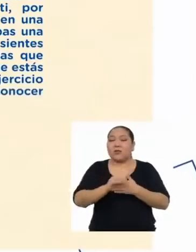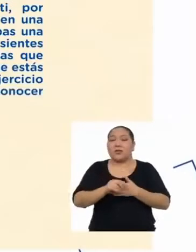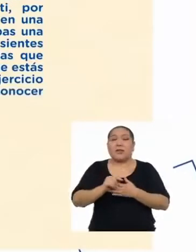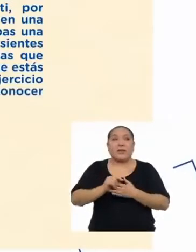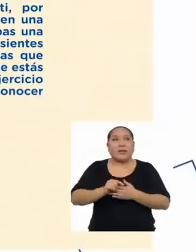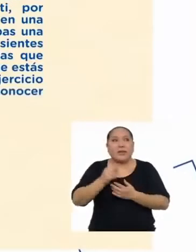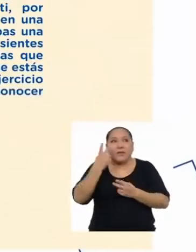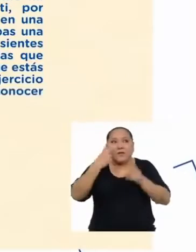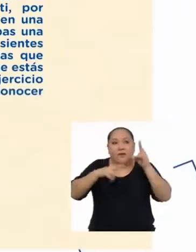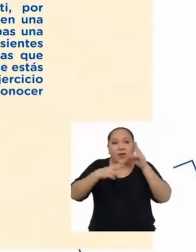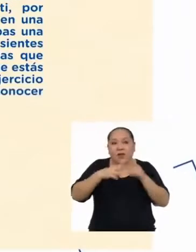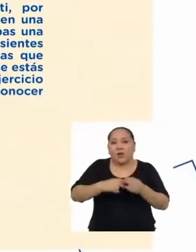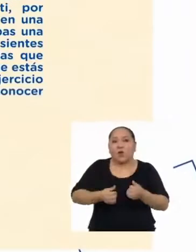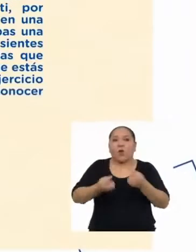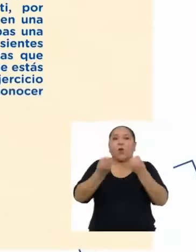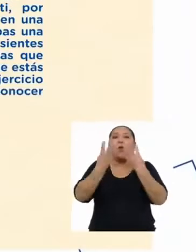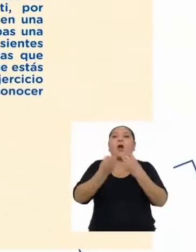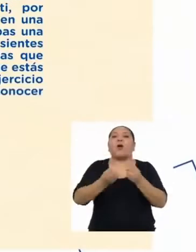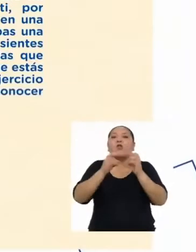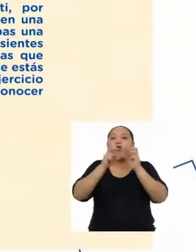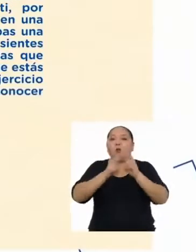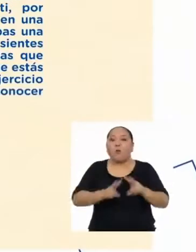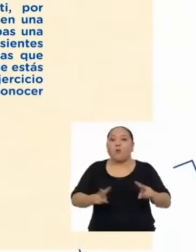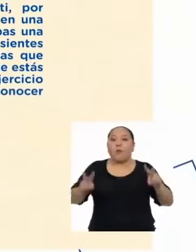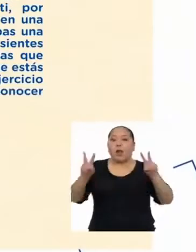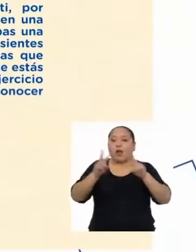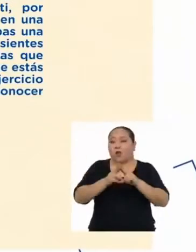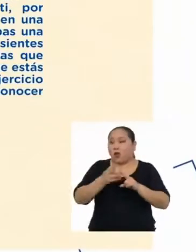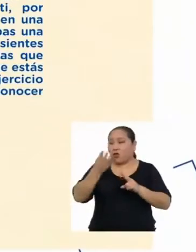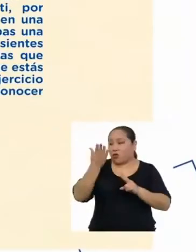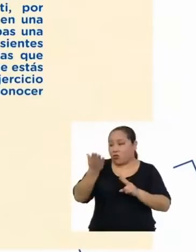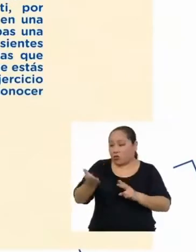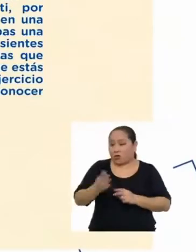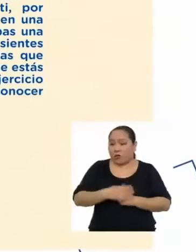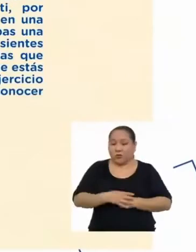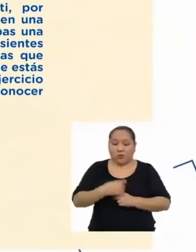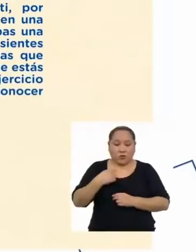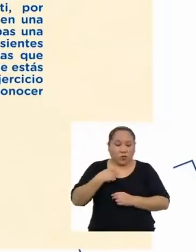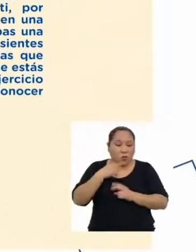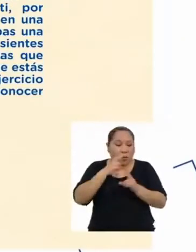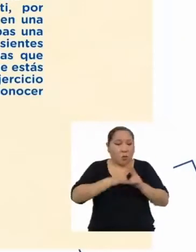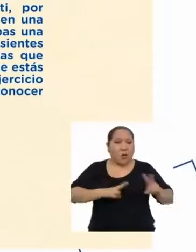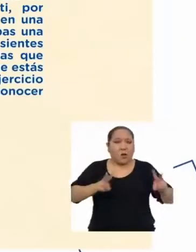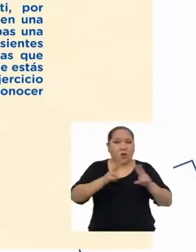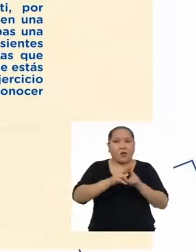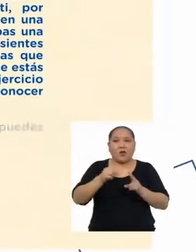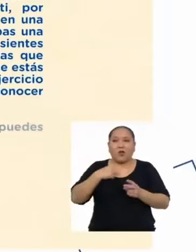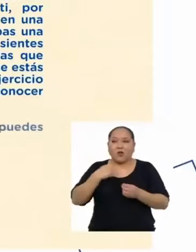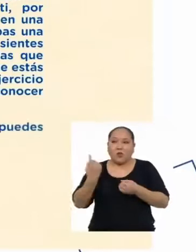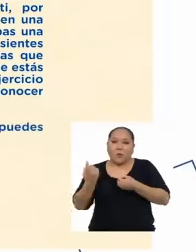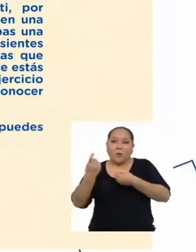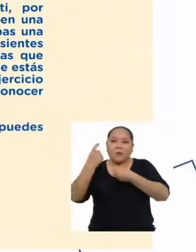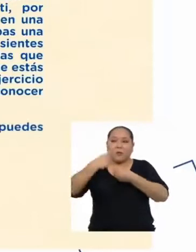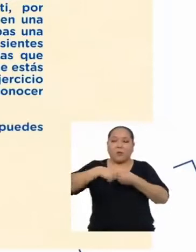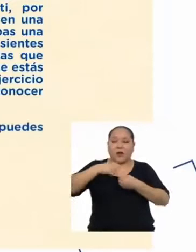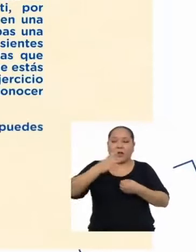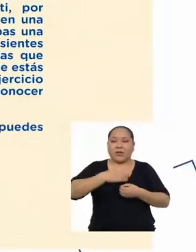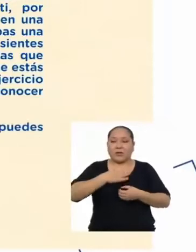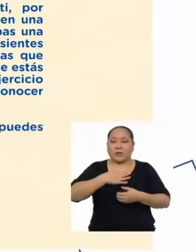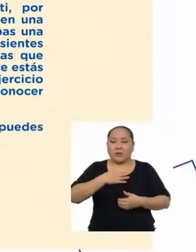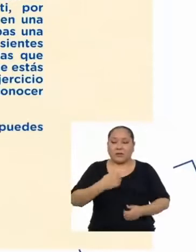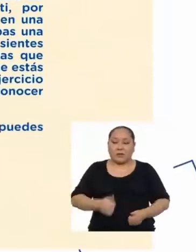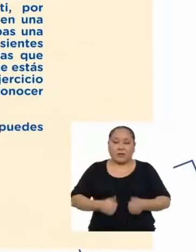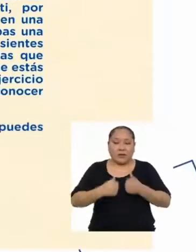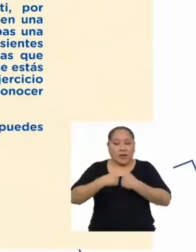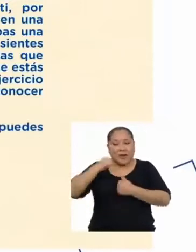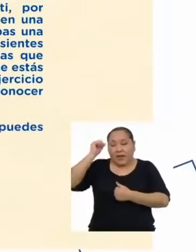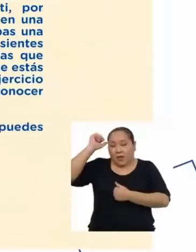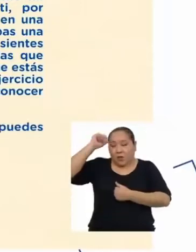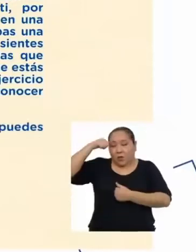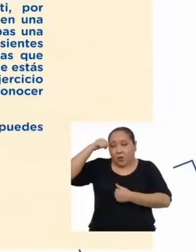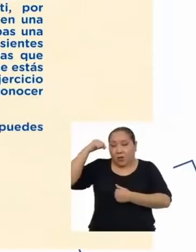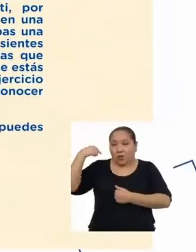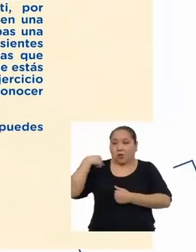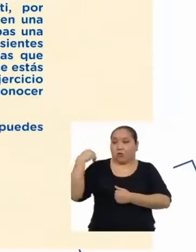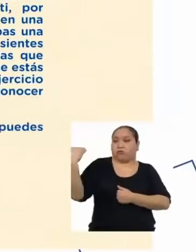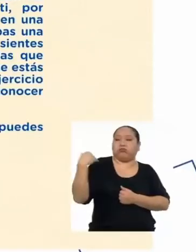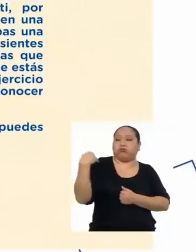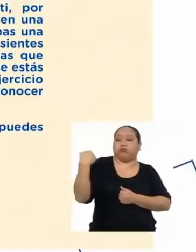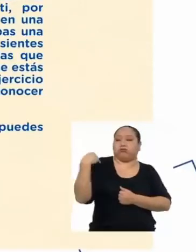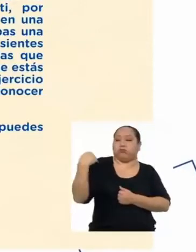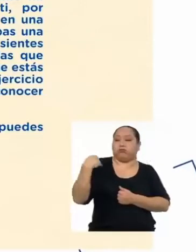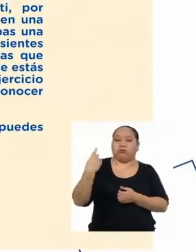valiosa que eres. Valoro mucho que seas parte de mi vida. Recuerda que puedes contar conmigo cuando me